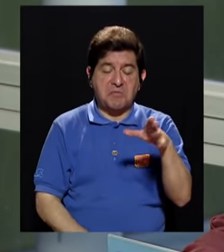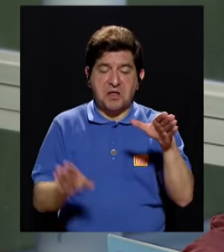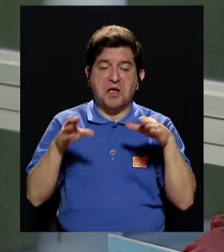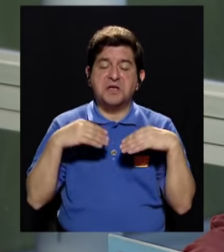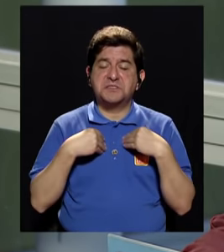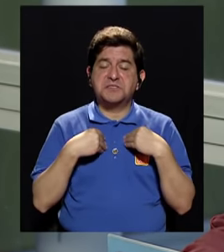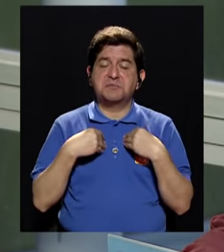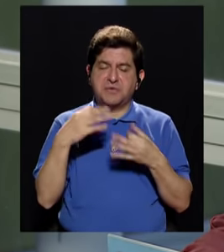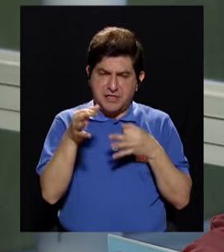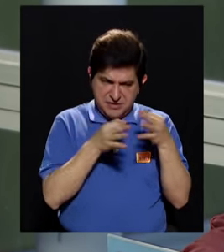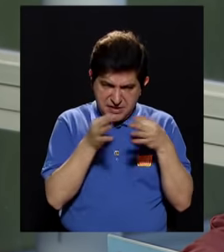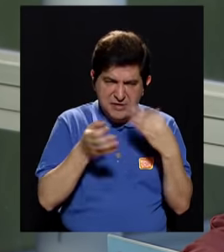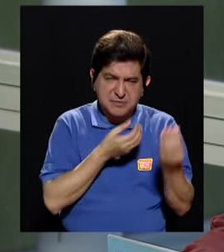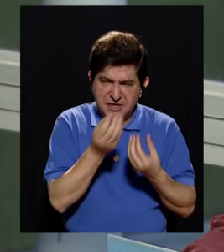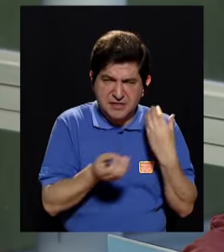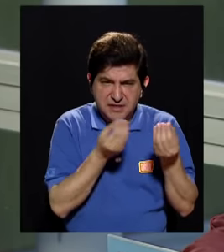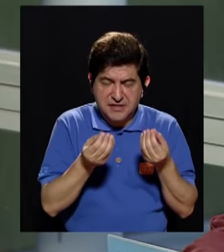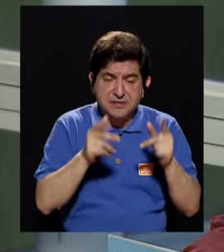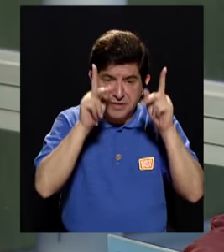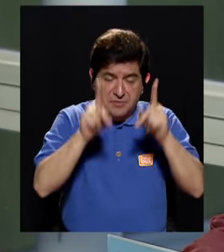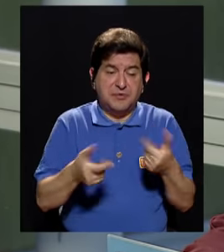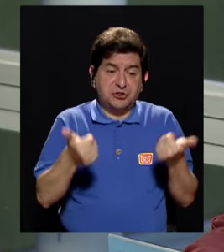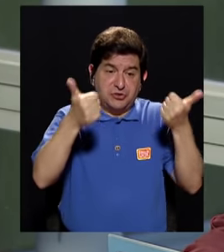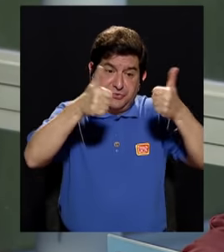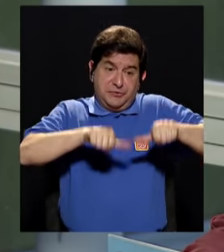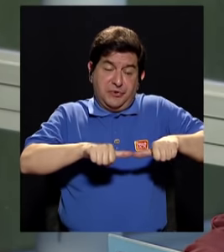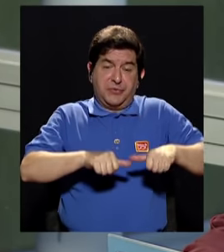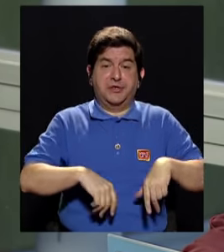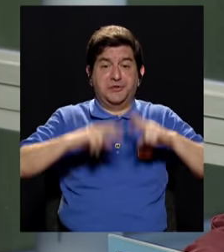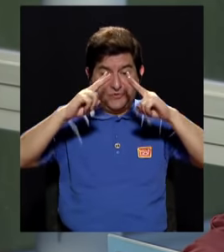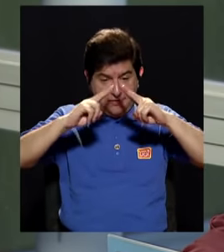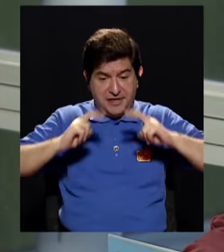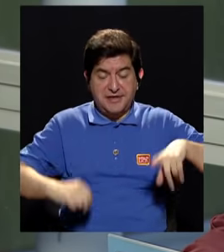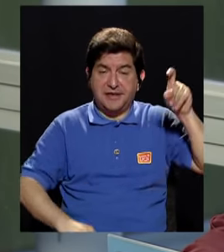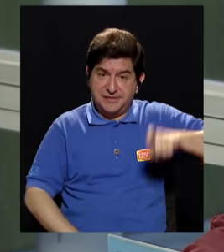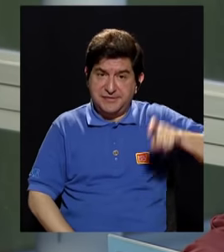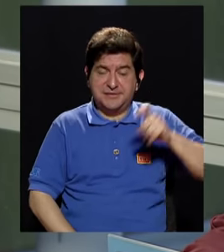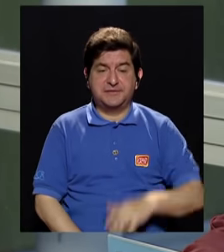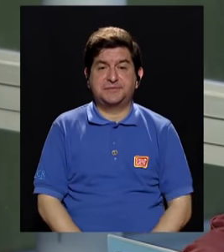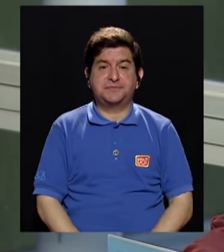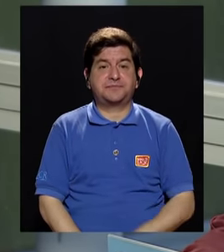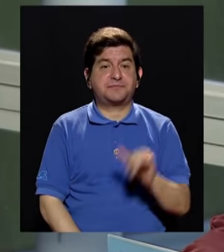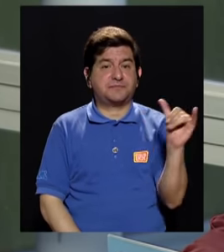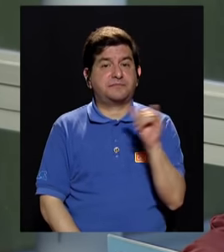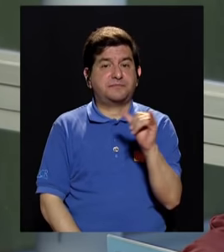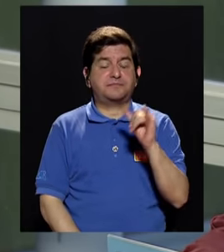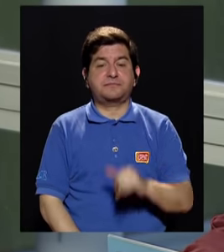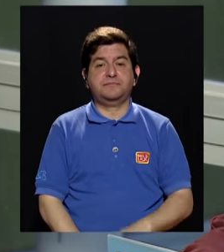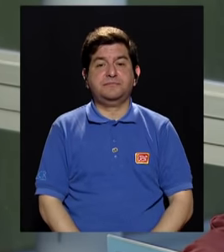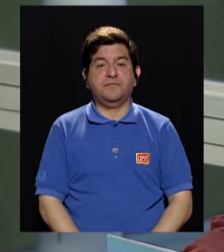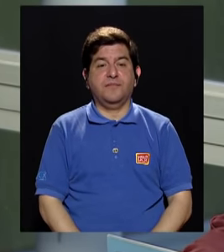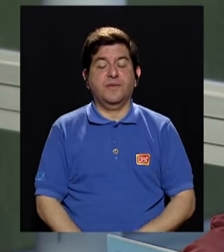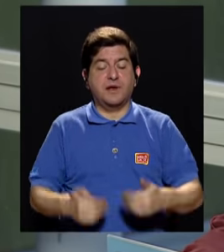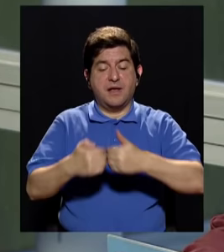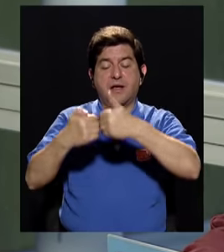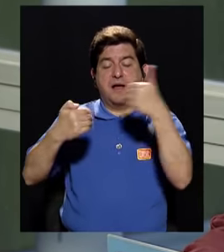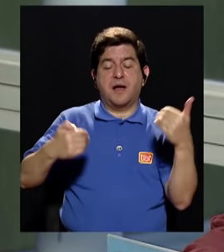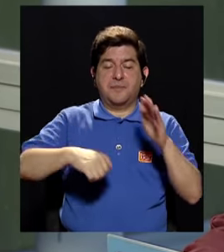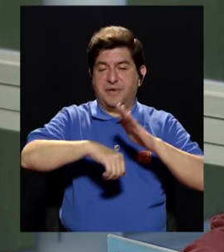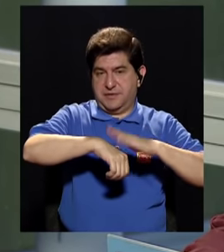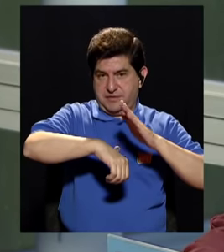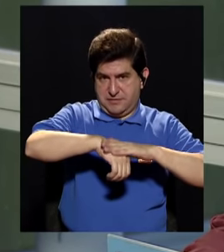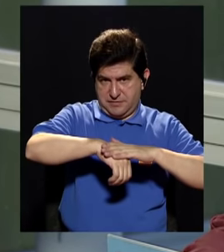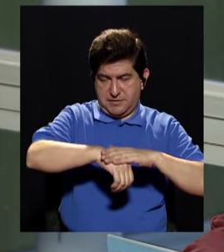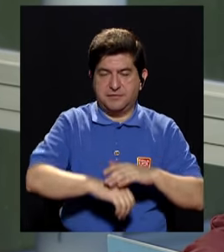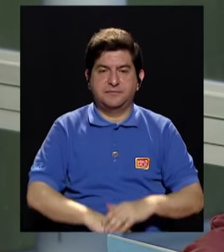consienta le explica que es lo que se le va a hacer para que el paciente esté de acuerdo porque hay que examinarlo y también este aparte de ese